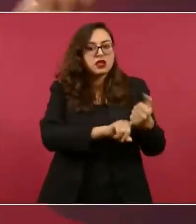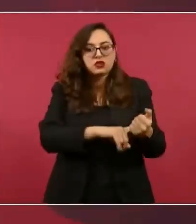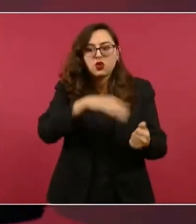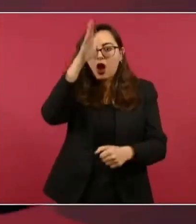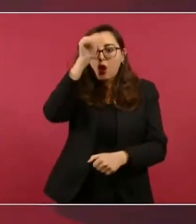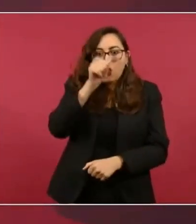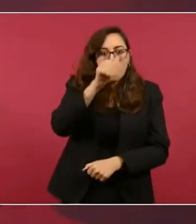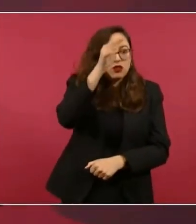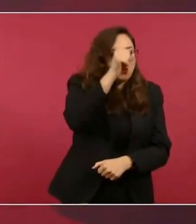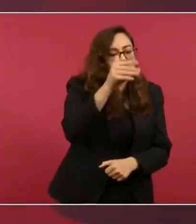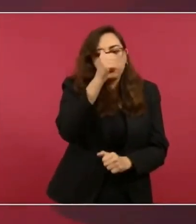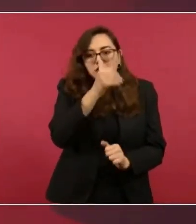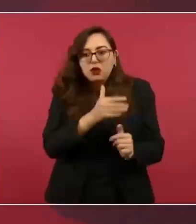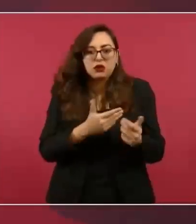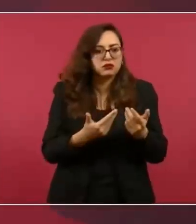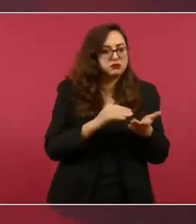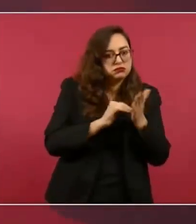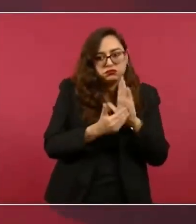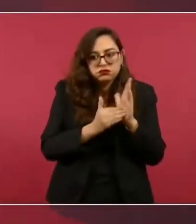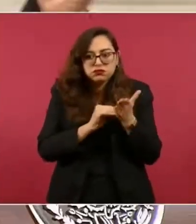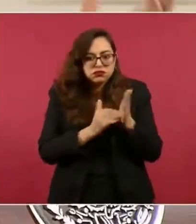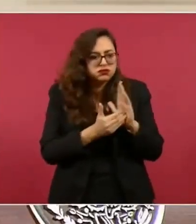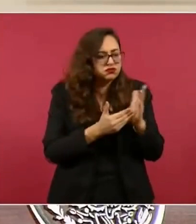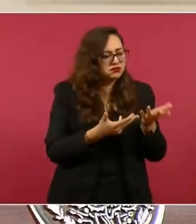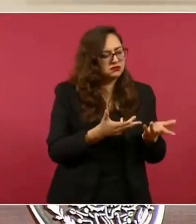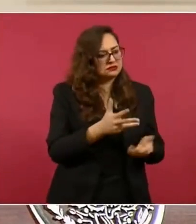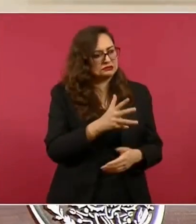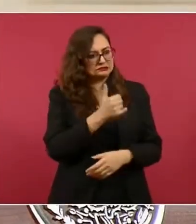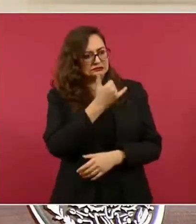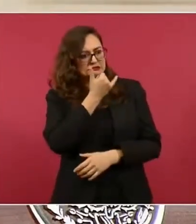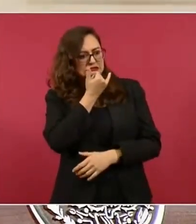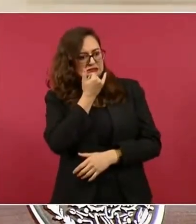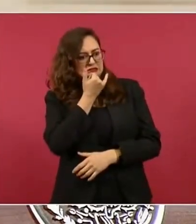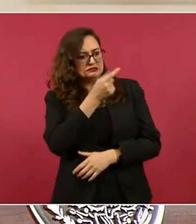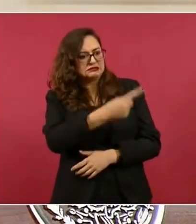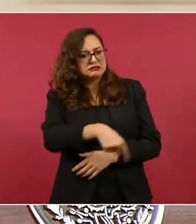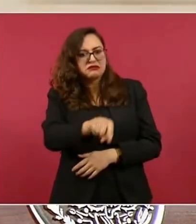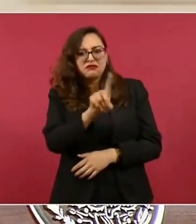más antidemocrático que puede haber,